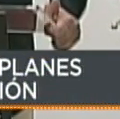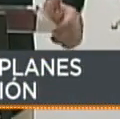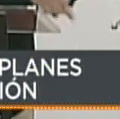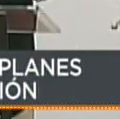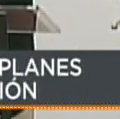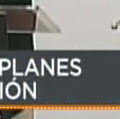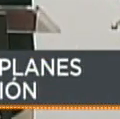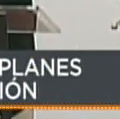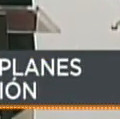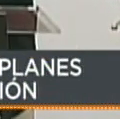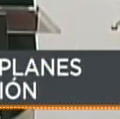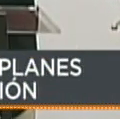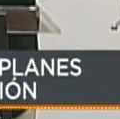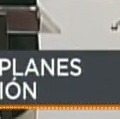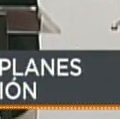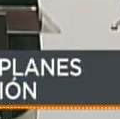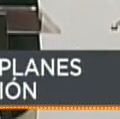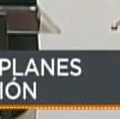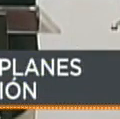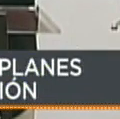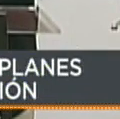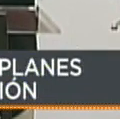Así que,